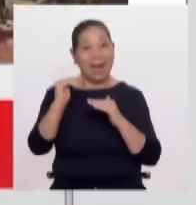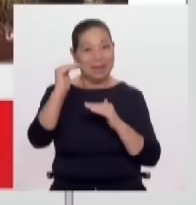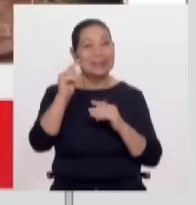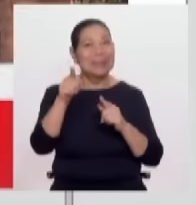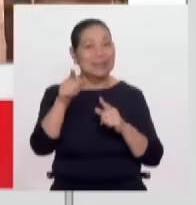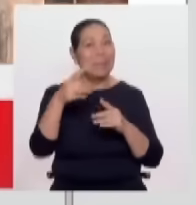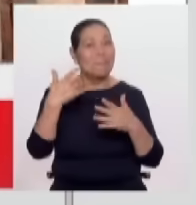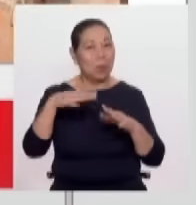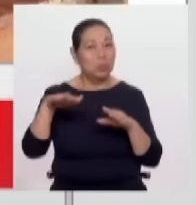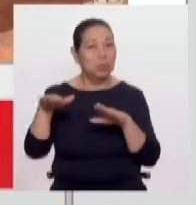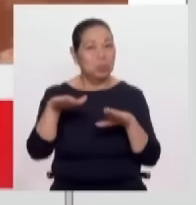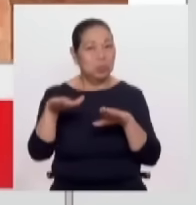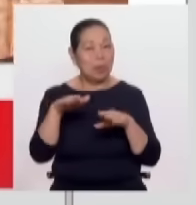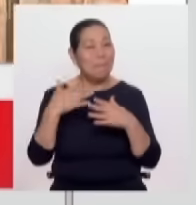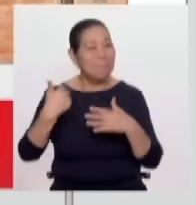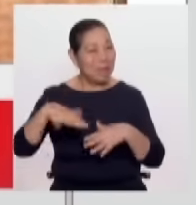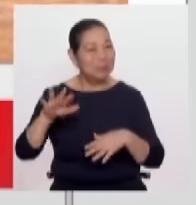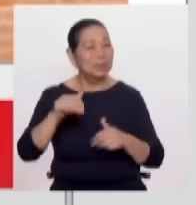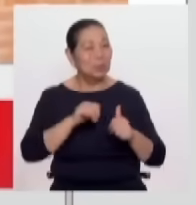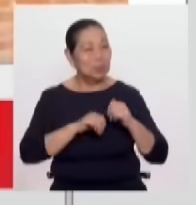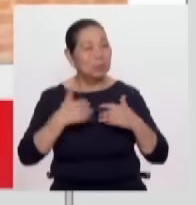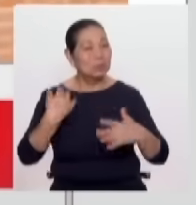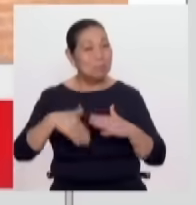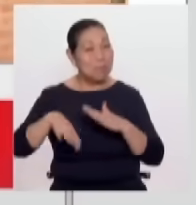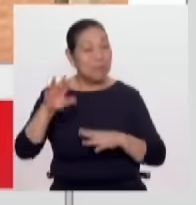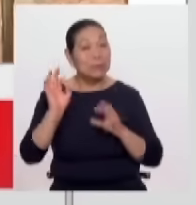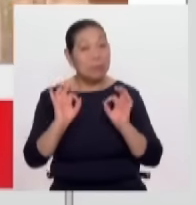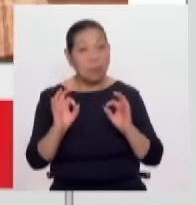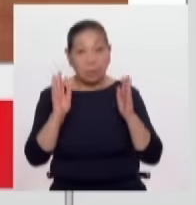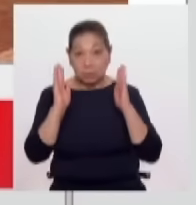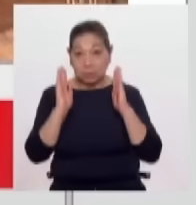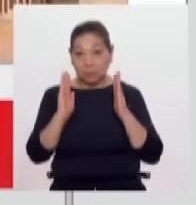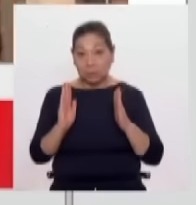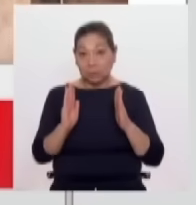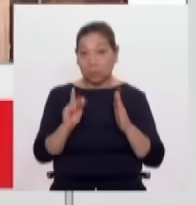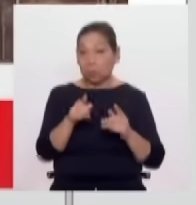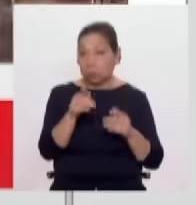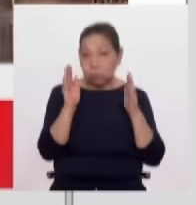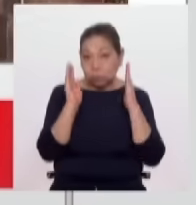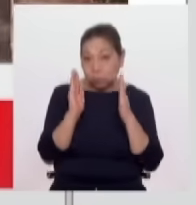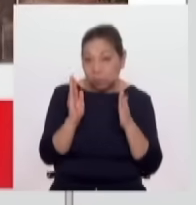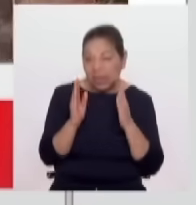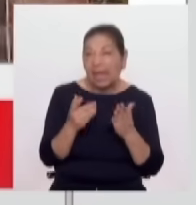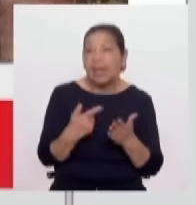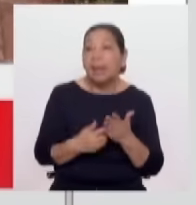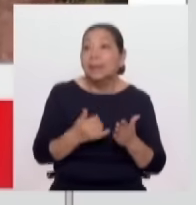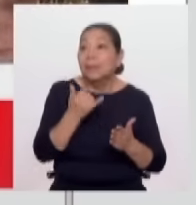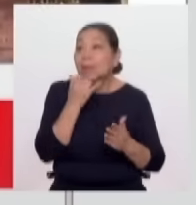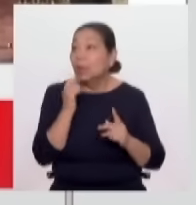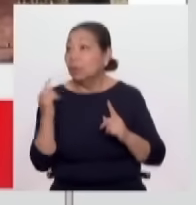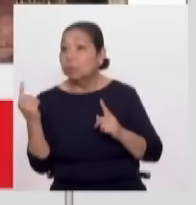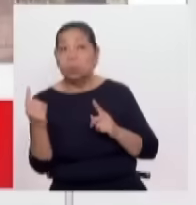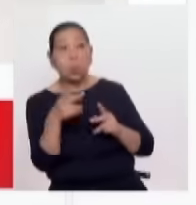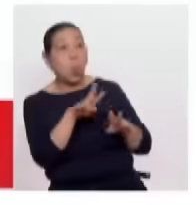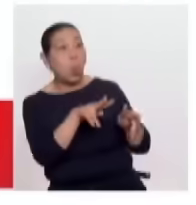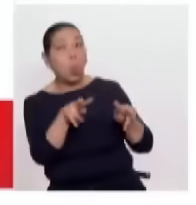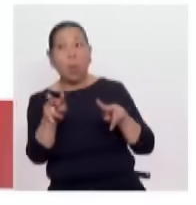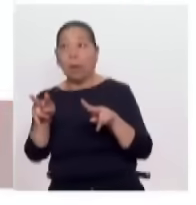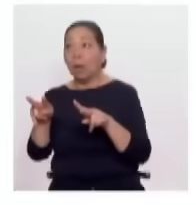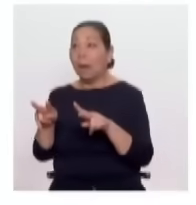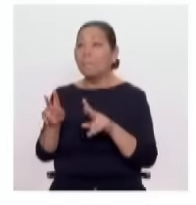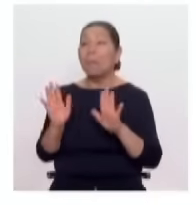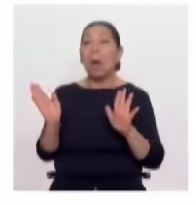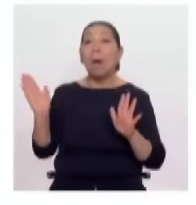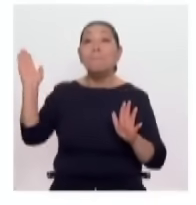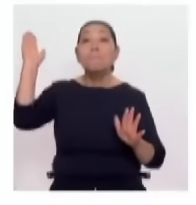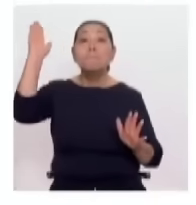altos hay que guardar la calma, estar siempre en alerta, sí, estar atentos, qué cosa tenemos alrededor para evitar